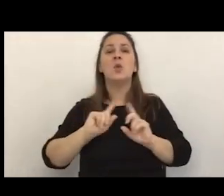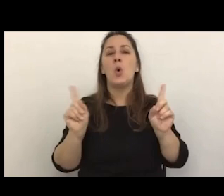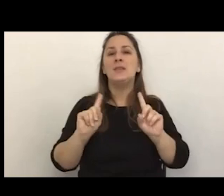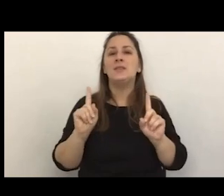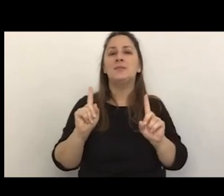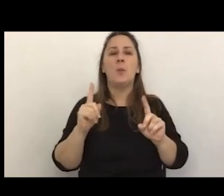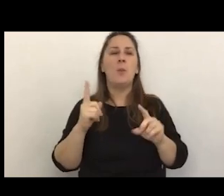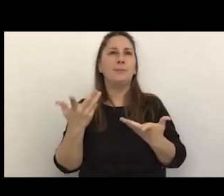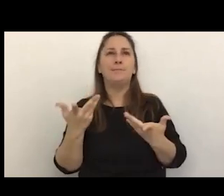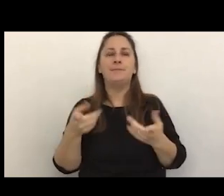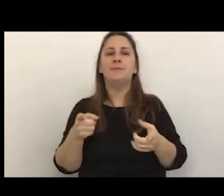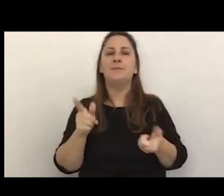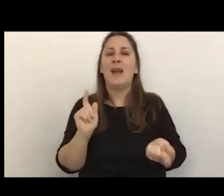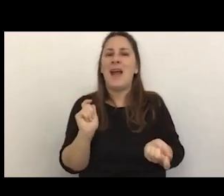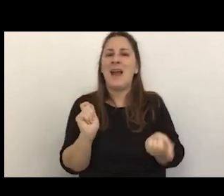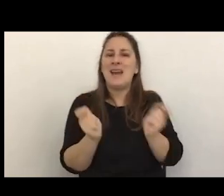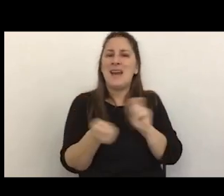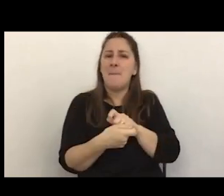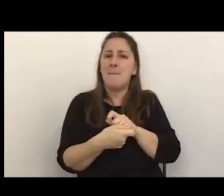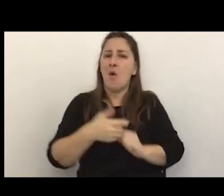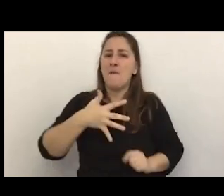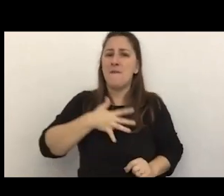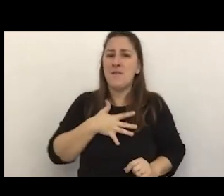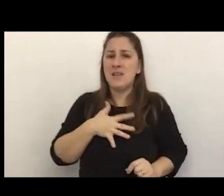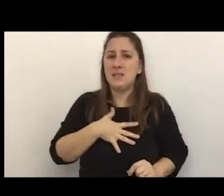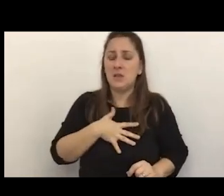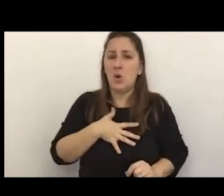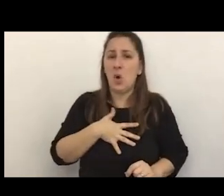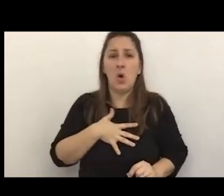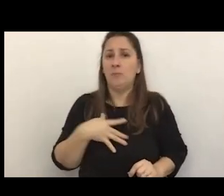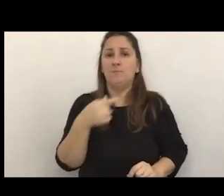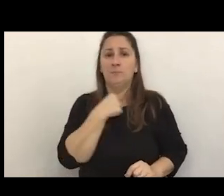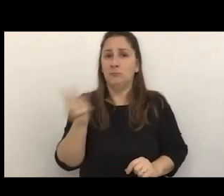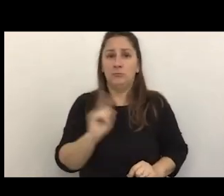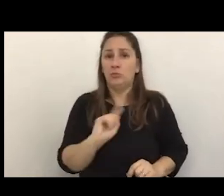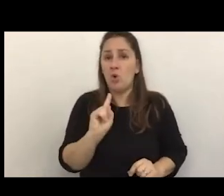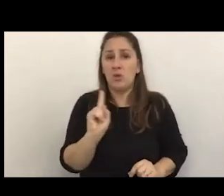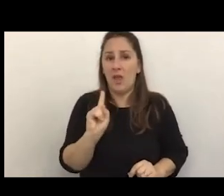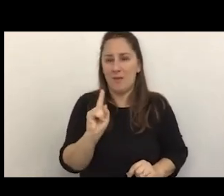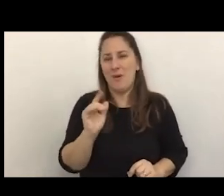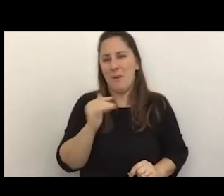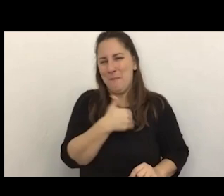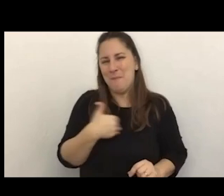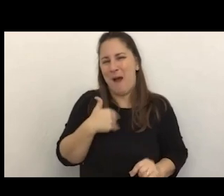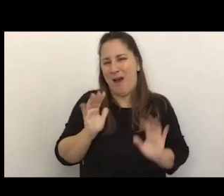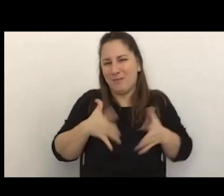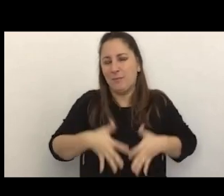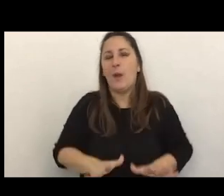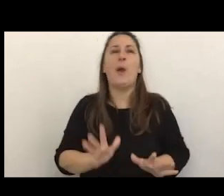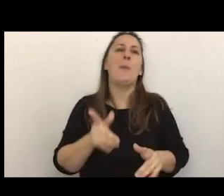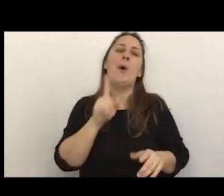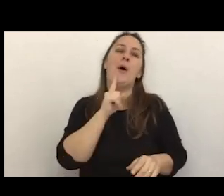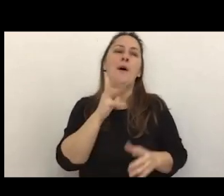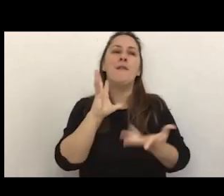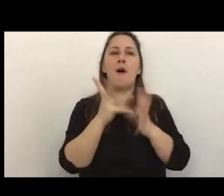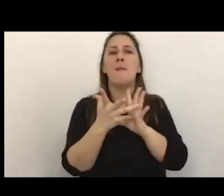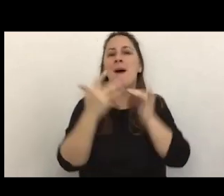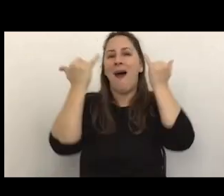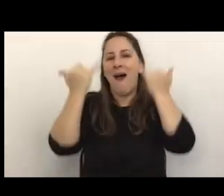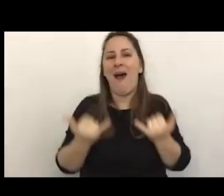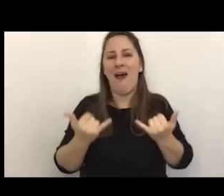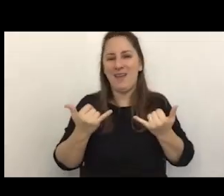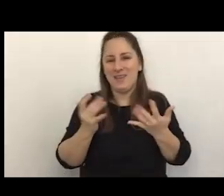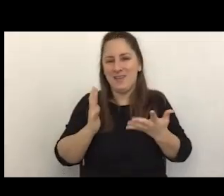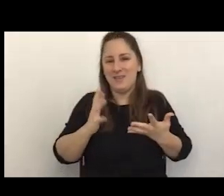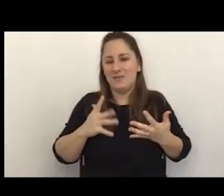cambios físicos que en muchas ocasiones la maternidad, digo padecer como una forma de decirlo, porque es el pensamiento